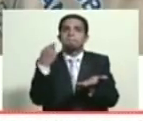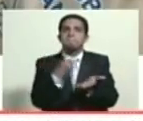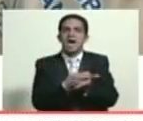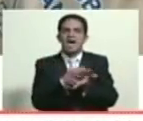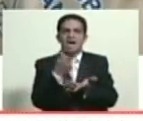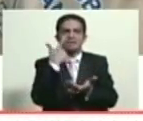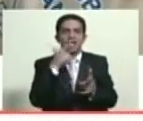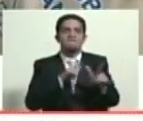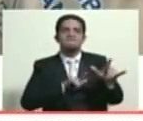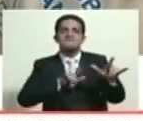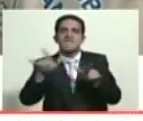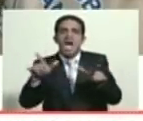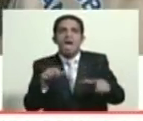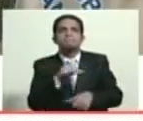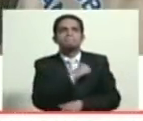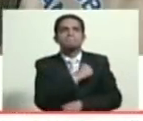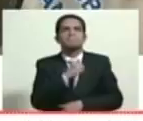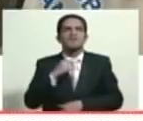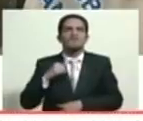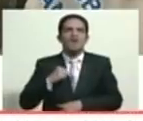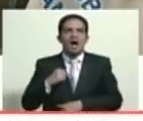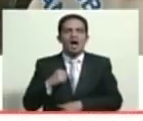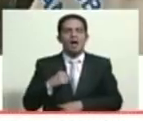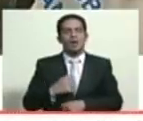los costos derivados